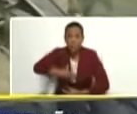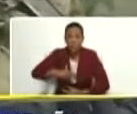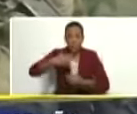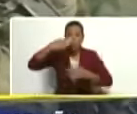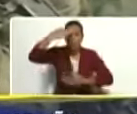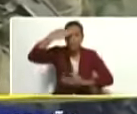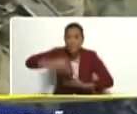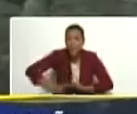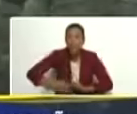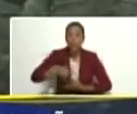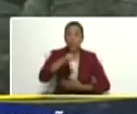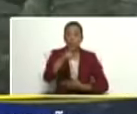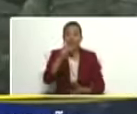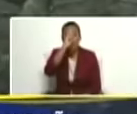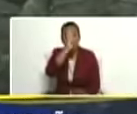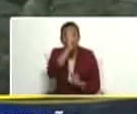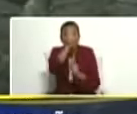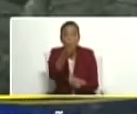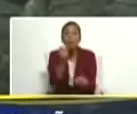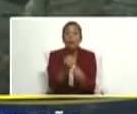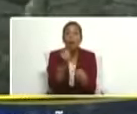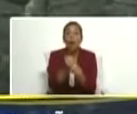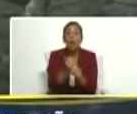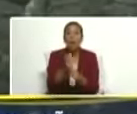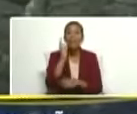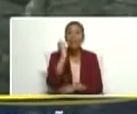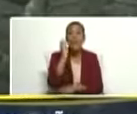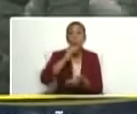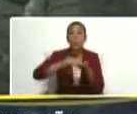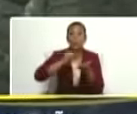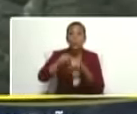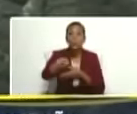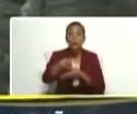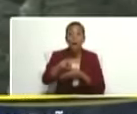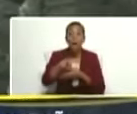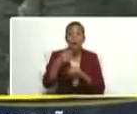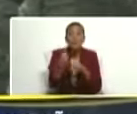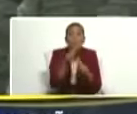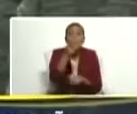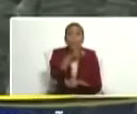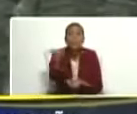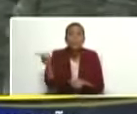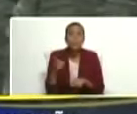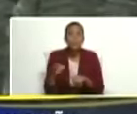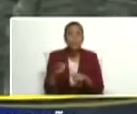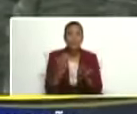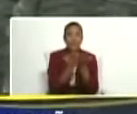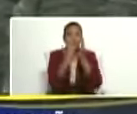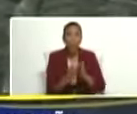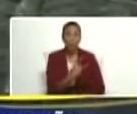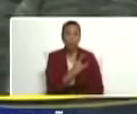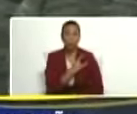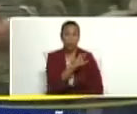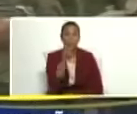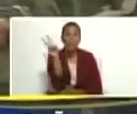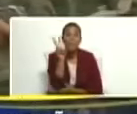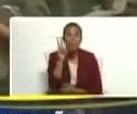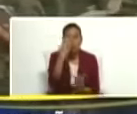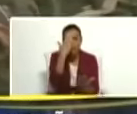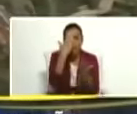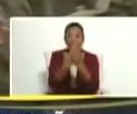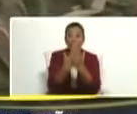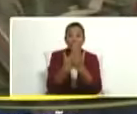Y les dejo como tarea, y espero su respuesta, cómo en el siglo XXI, 2024, Venezuela debe